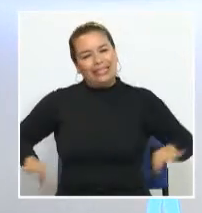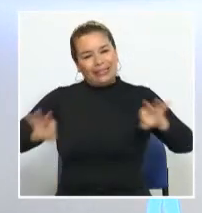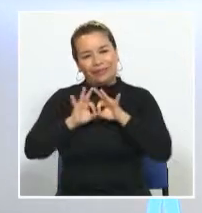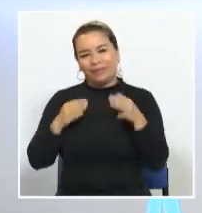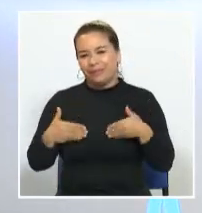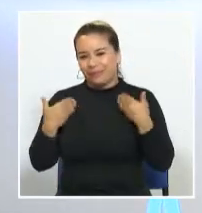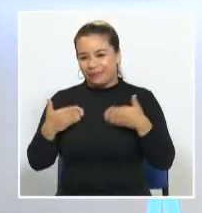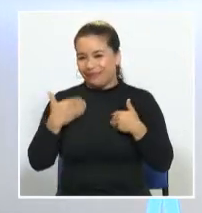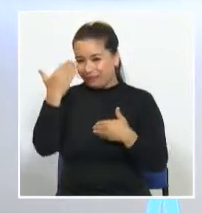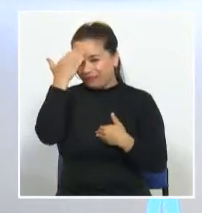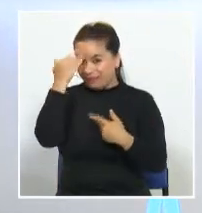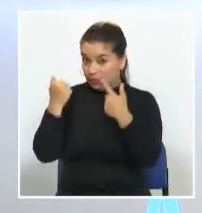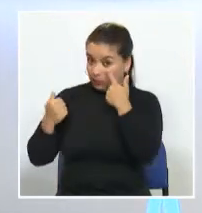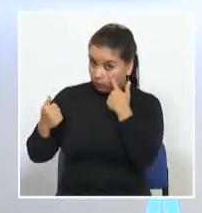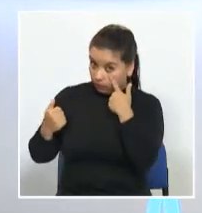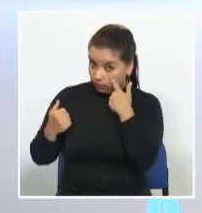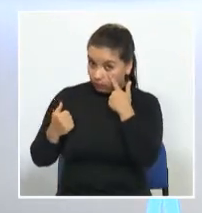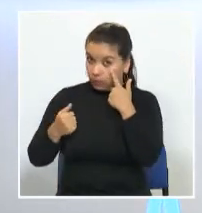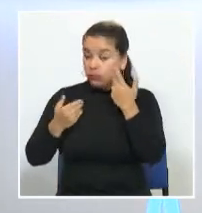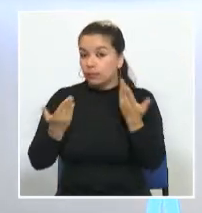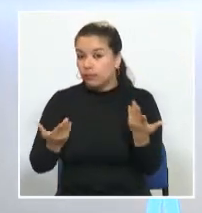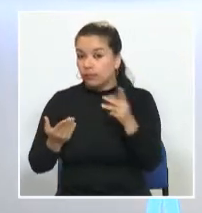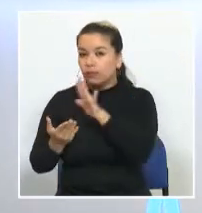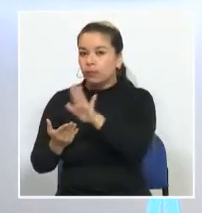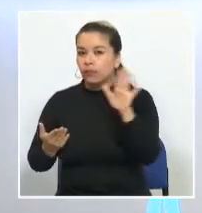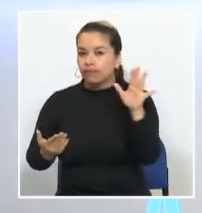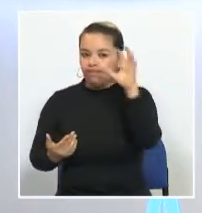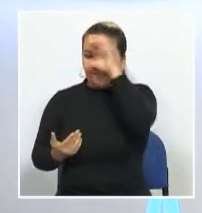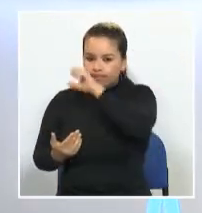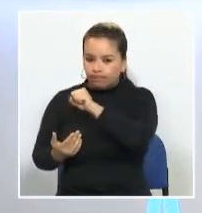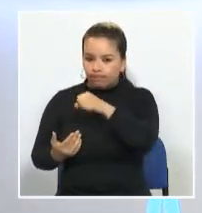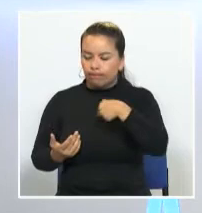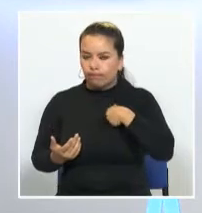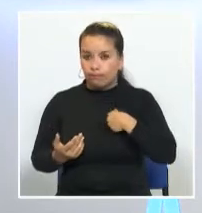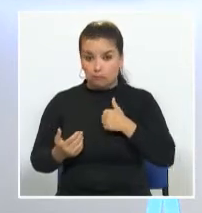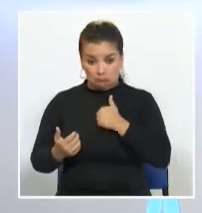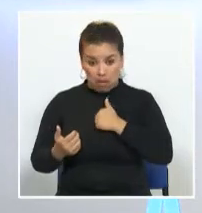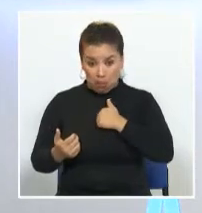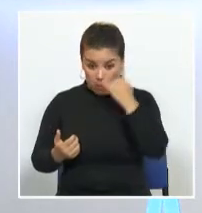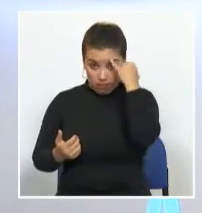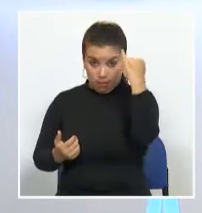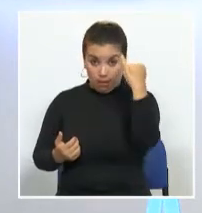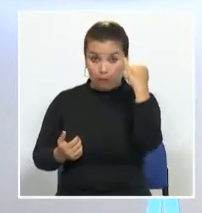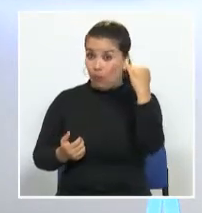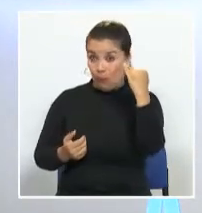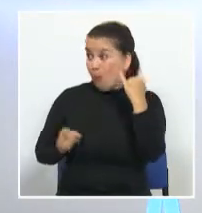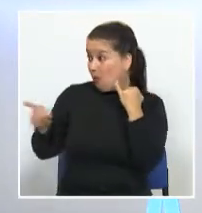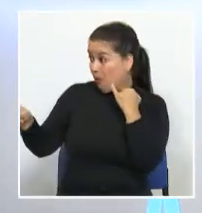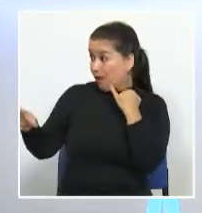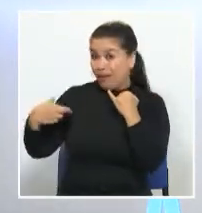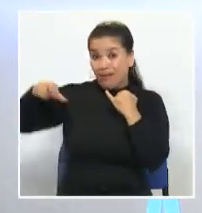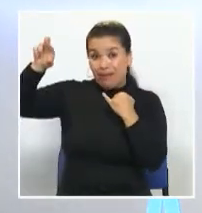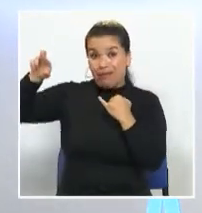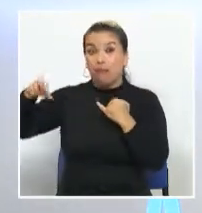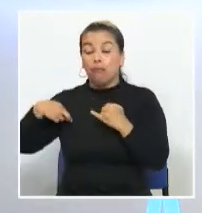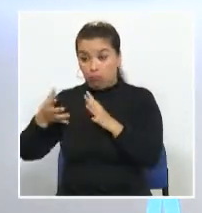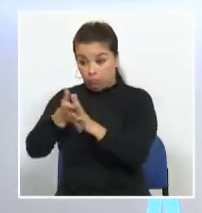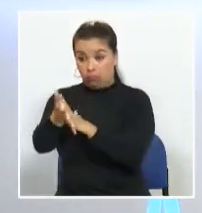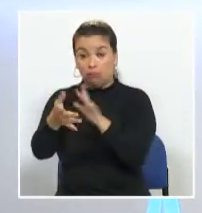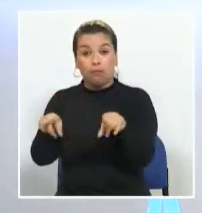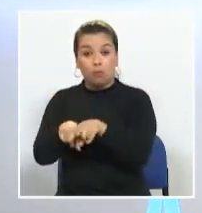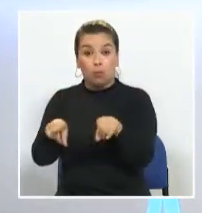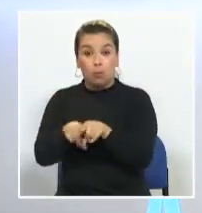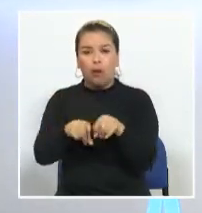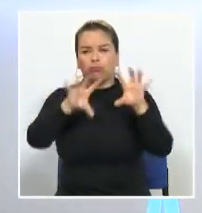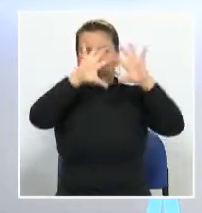este tipo de temas para que ustedes se den cuenta que no lo decimos nosotros, lo dicen también los especialistas y está comprobado a nivel mundial